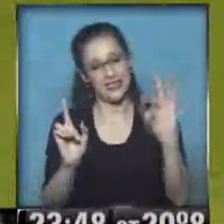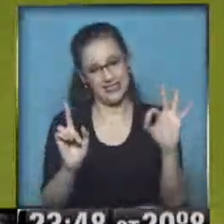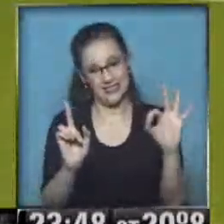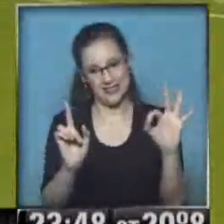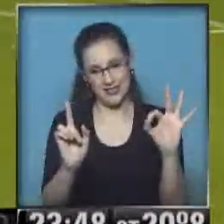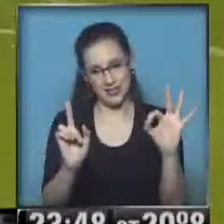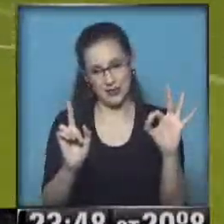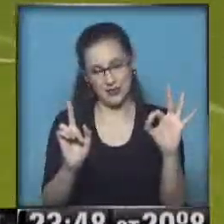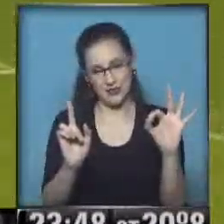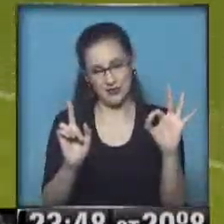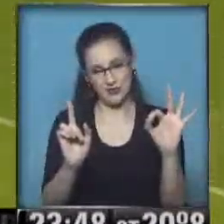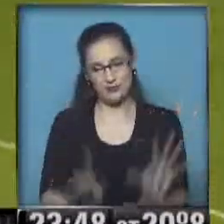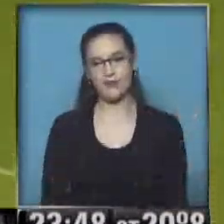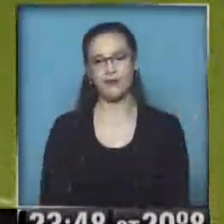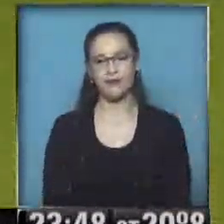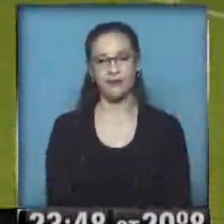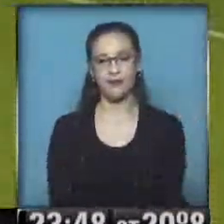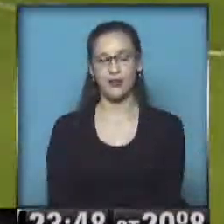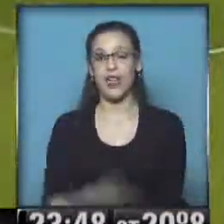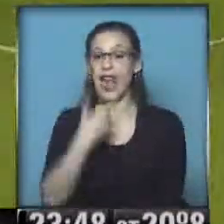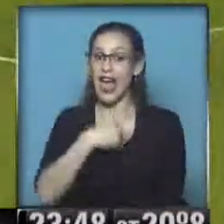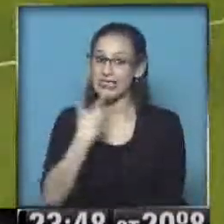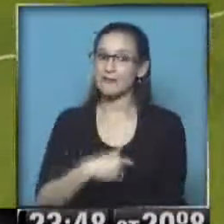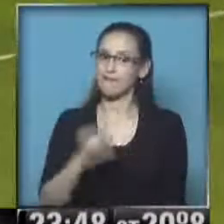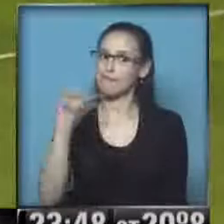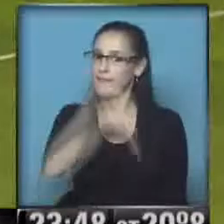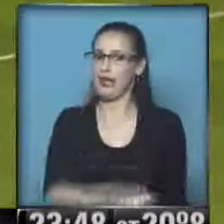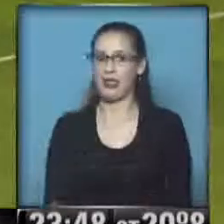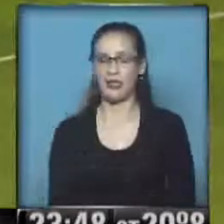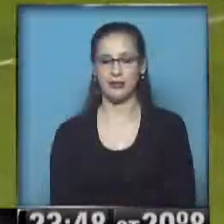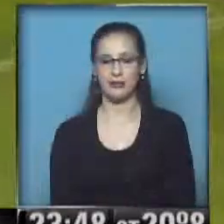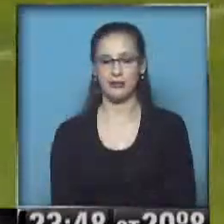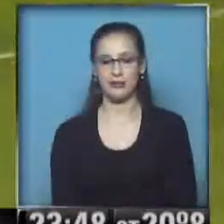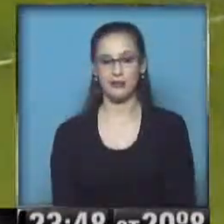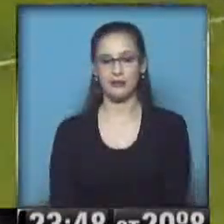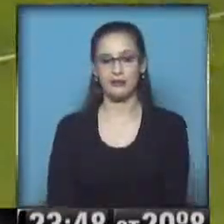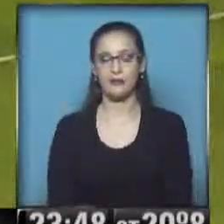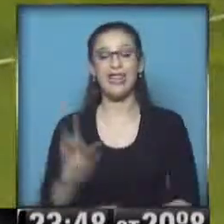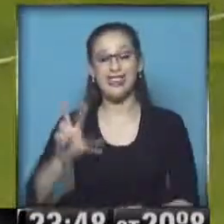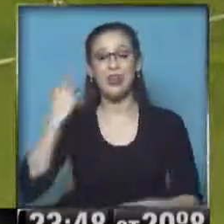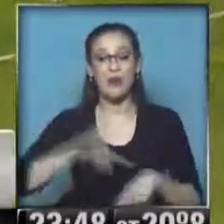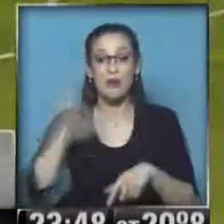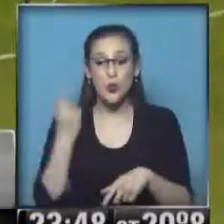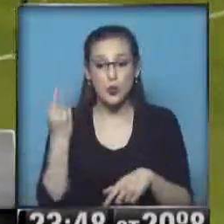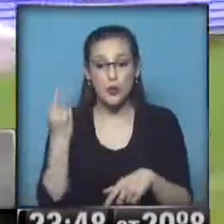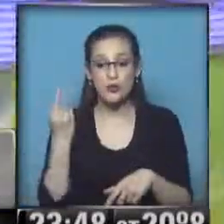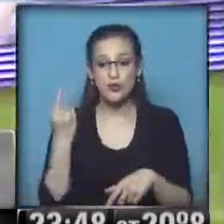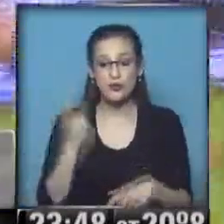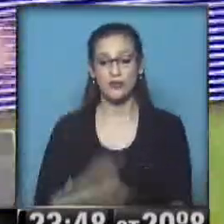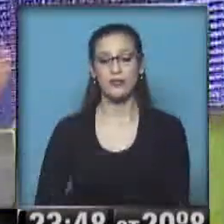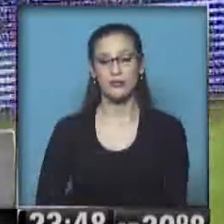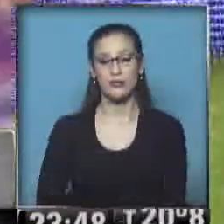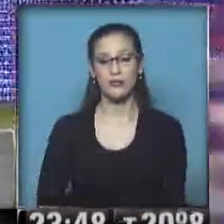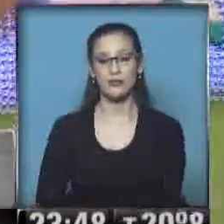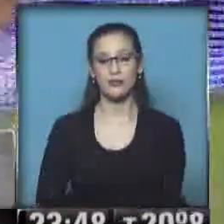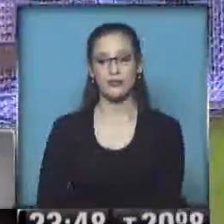Godoy. Y ya Racing, que estaba en desventaja. Sí le faltaba algo, es que a los 39, antes de irse al segundo tiempo, buena definición de Kevin